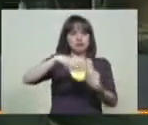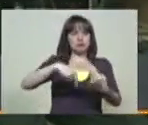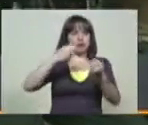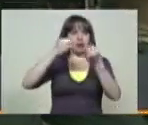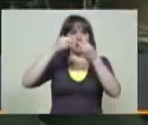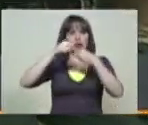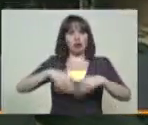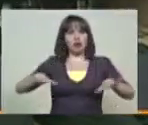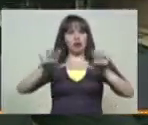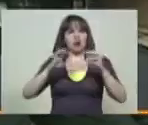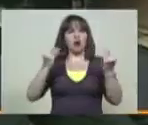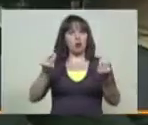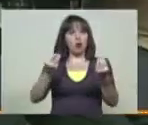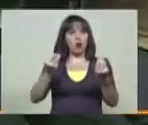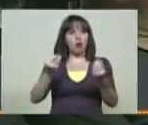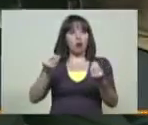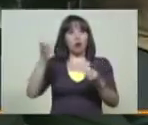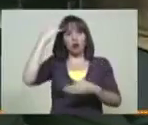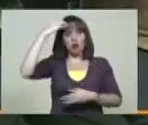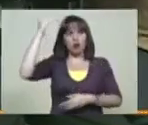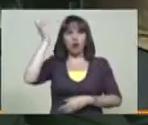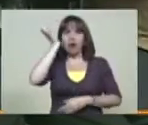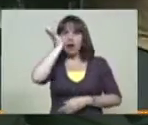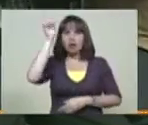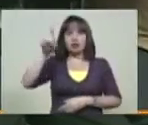a los hermanos que el show